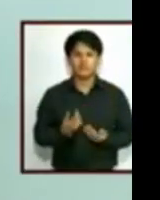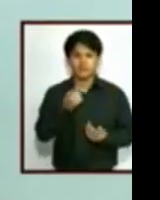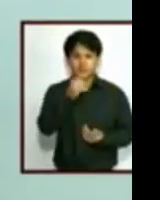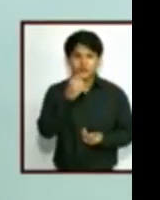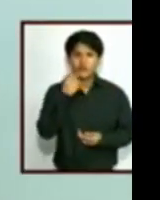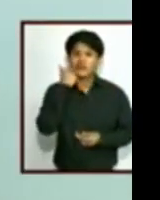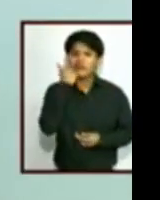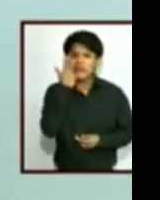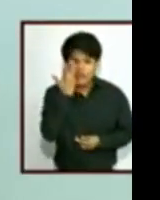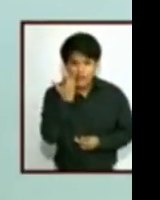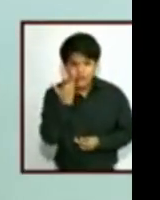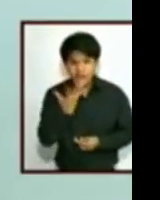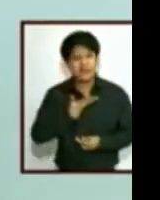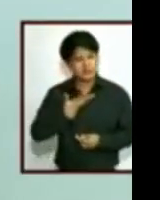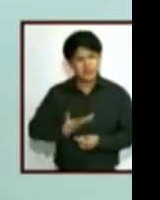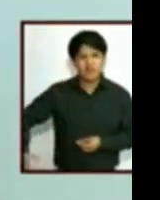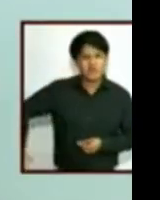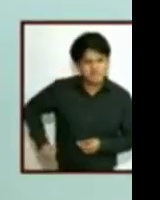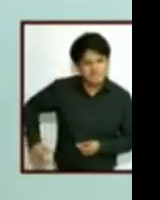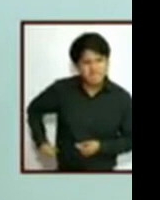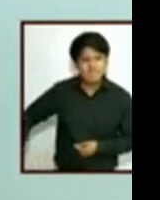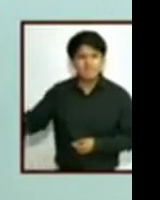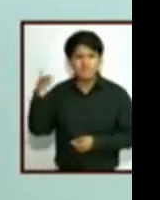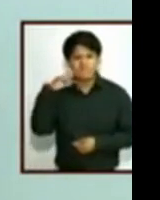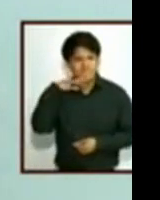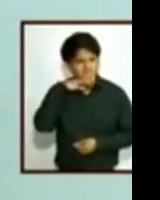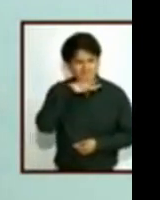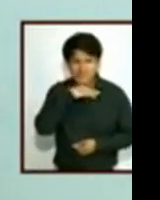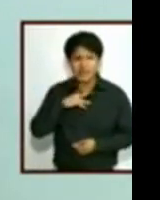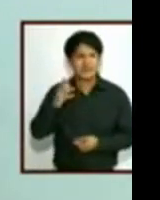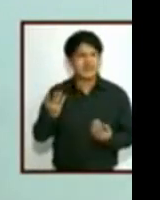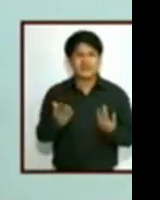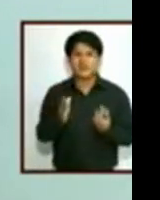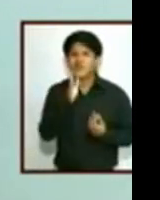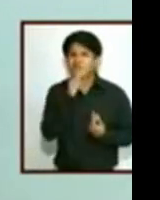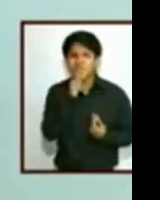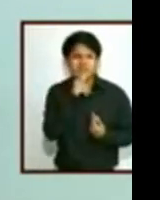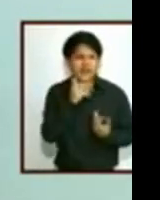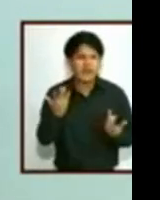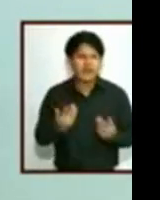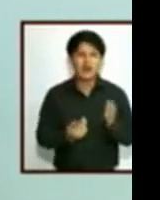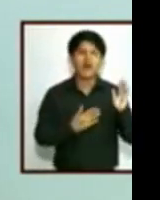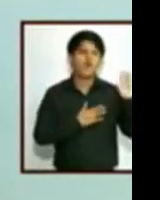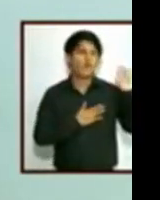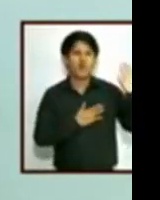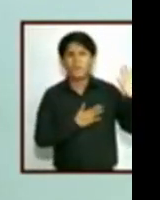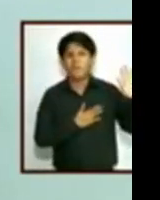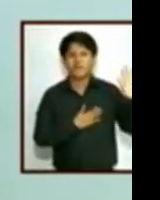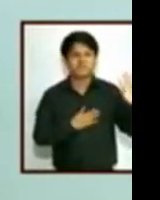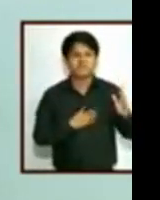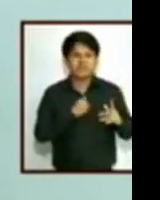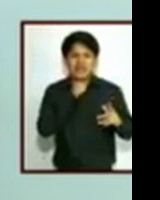¿Quieres tener gobernantes corruptos e incapaces que prometen y